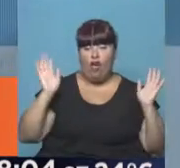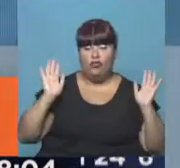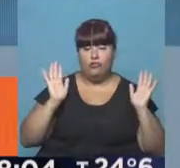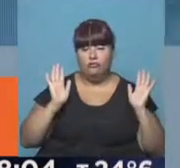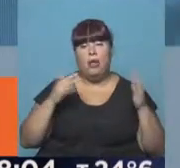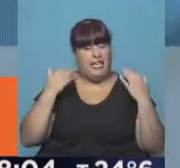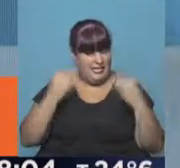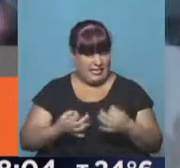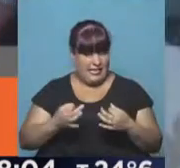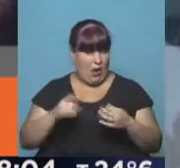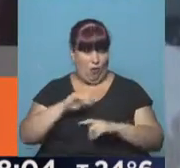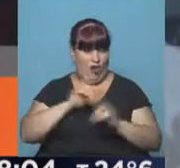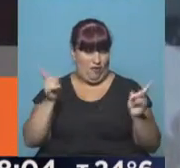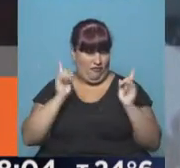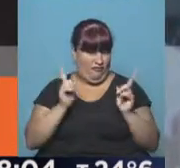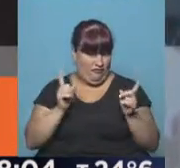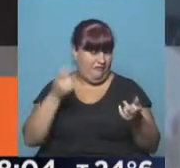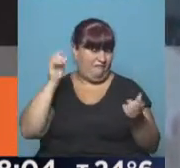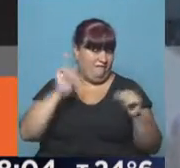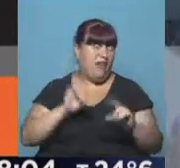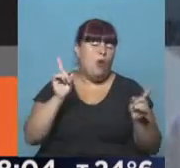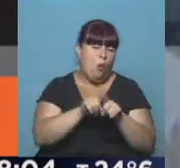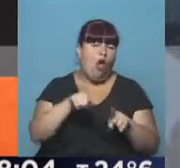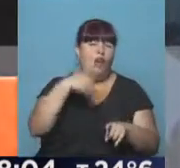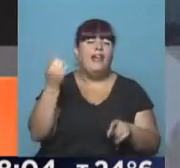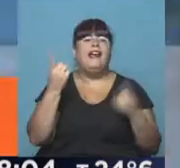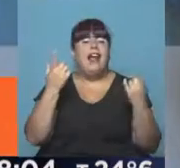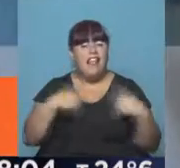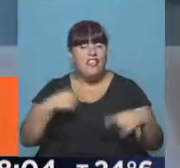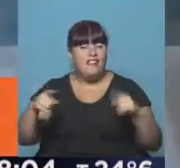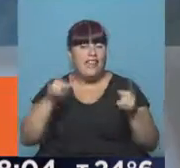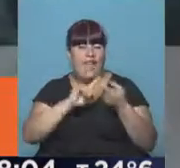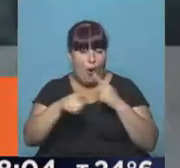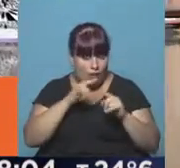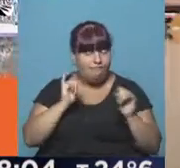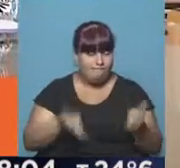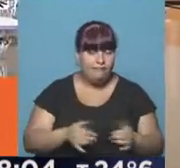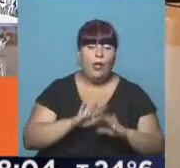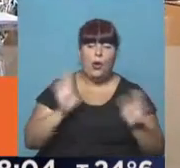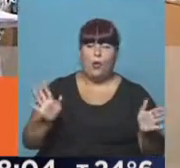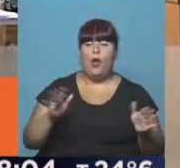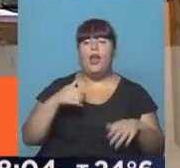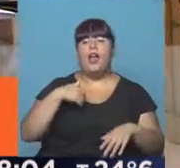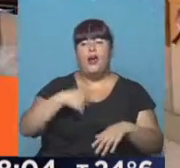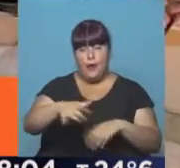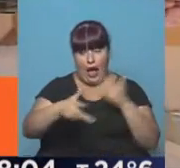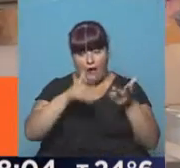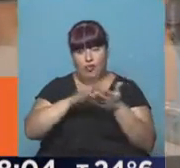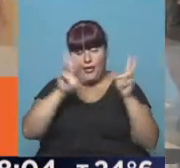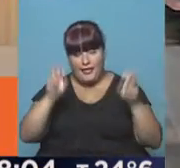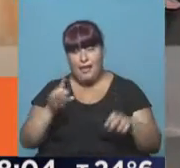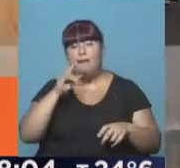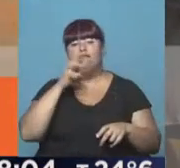seguramente esto no hubiese sucedido no es cierto como tienen preferentes y estadías de acuerdo clase sí bueno ya vamos vamos a hablar del tema de